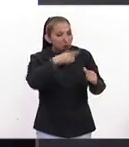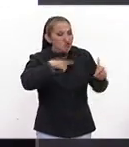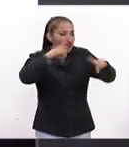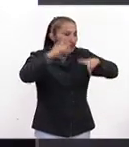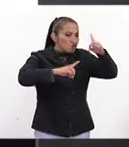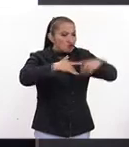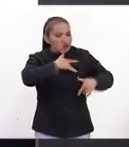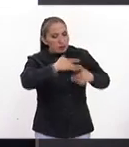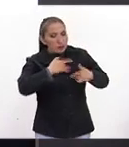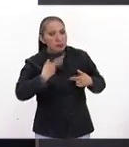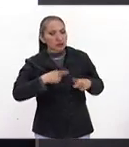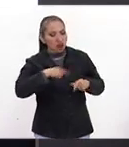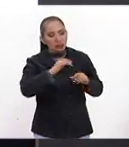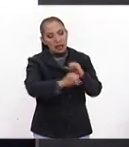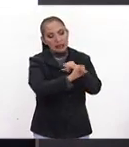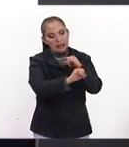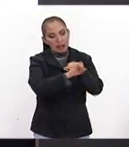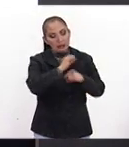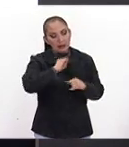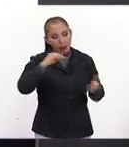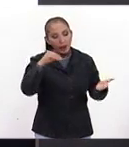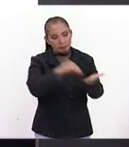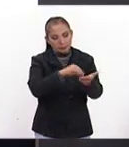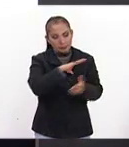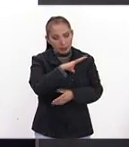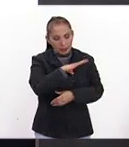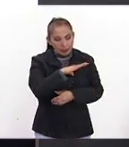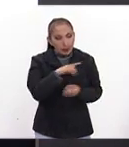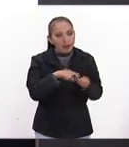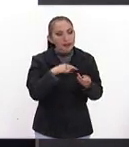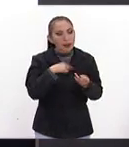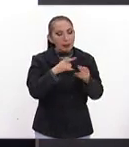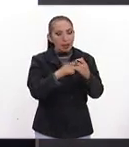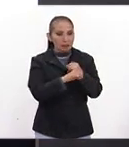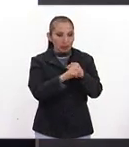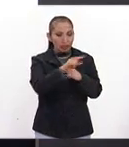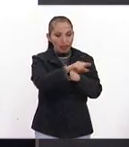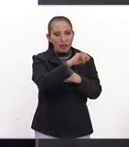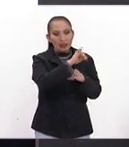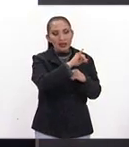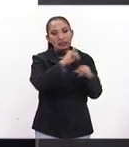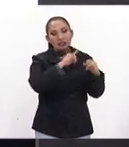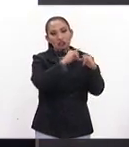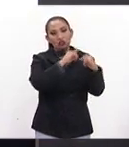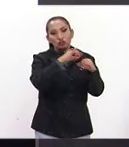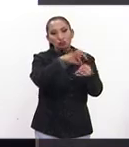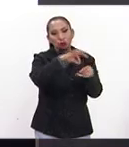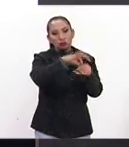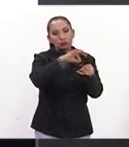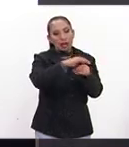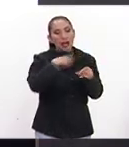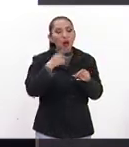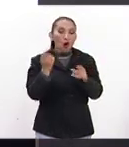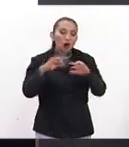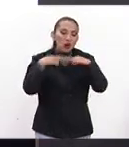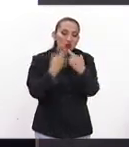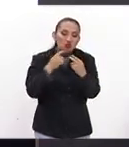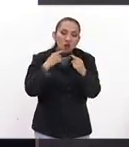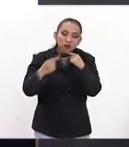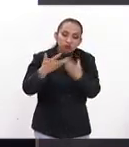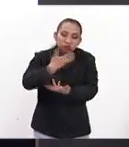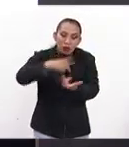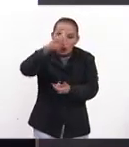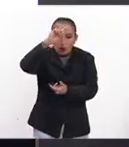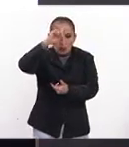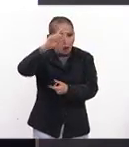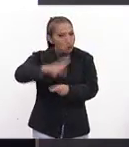de la ciudadanía. Están en las redes sociales, está el portal del Instituto Electoral de la Ciudad de México, las sesiones del Instituto Electoral y Consejo